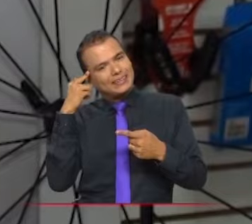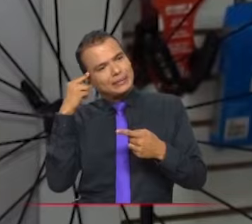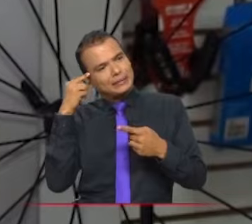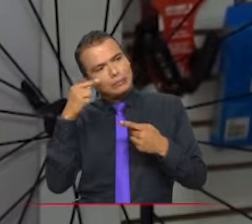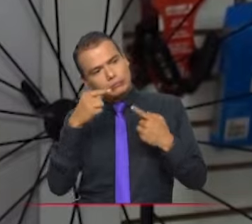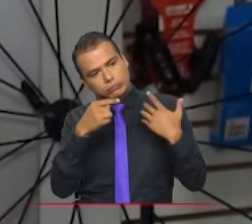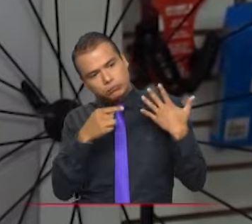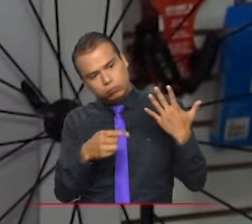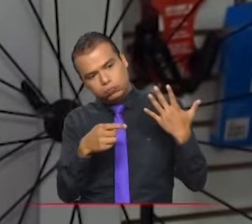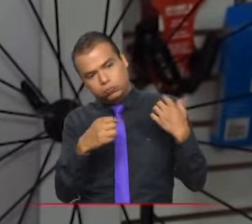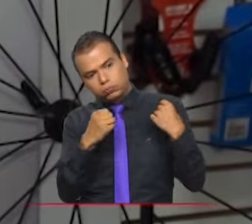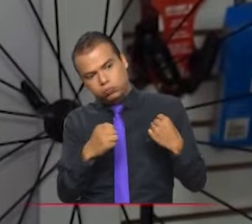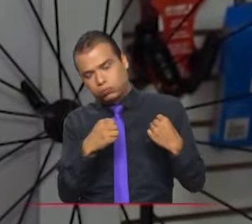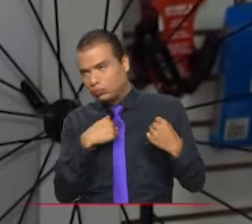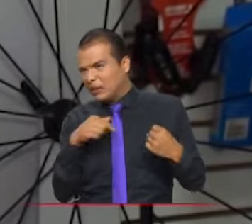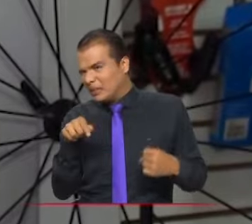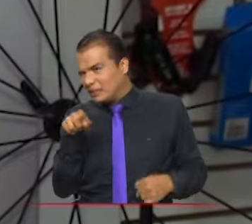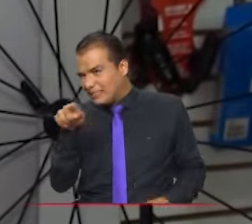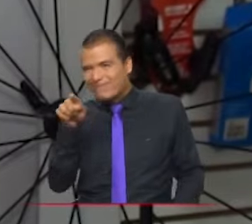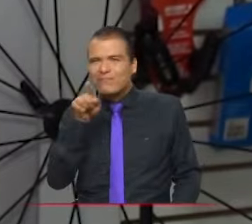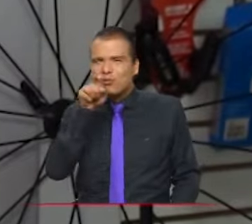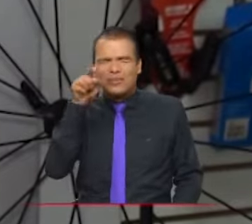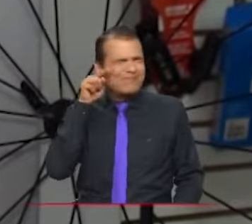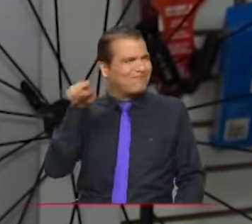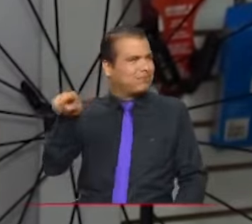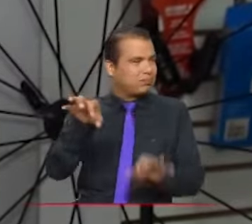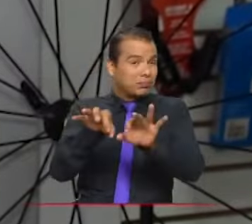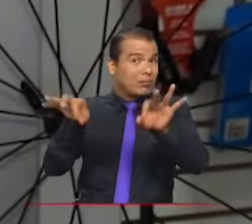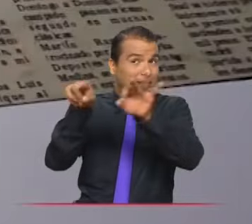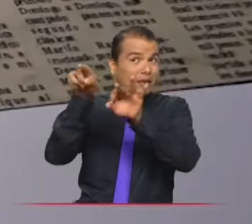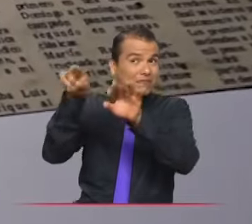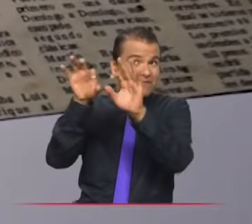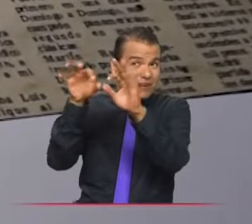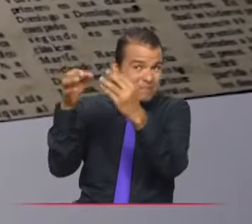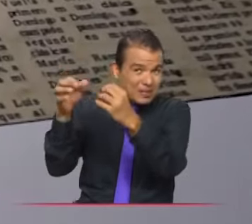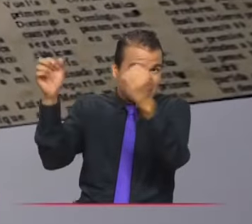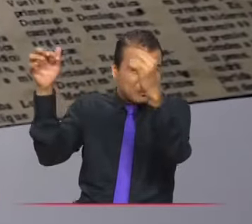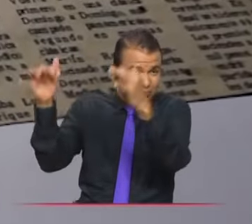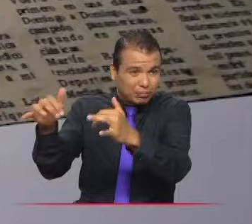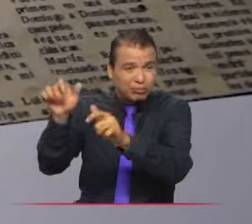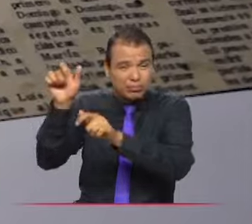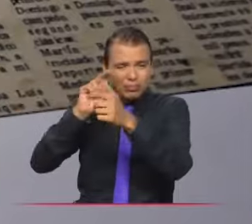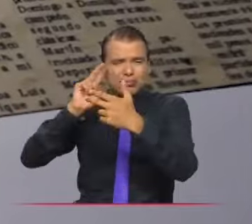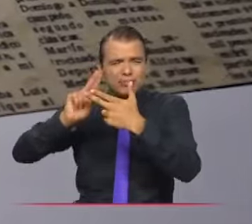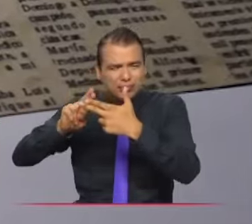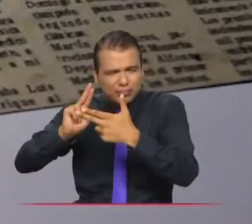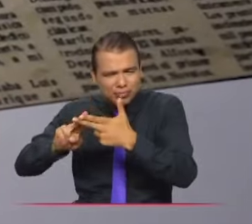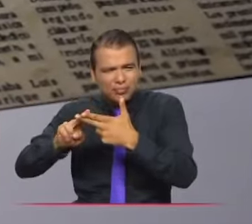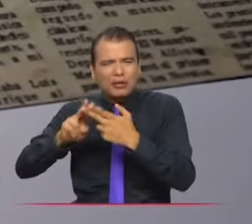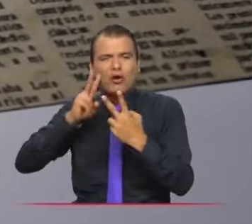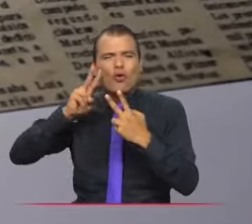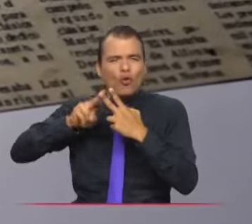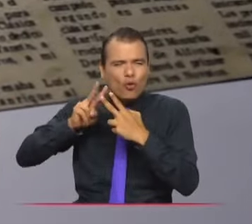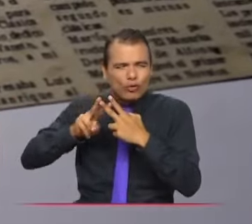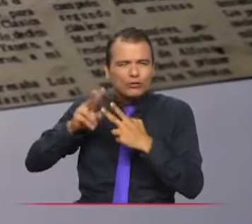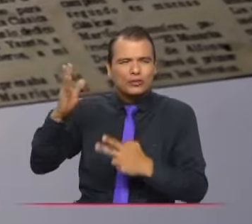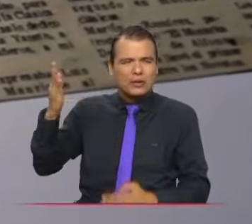supremamente importante porque era la llegada a Bucaramanga, estaba mi familia, había gente de mi pueblo que